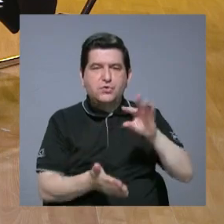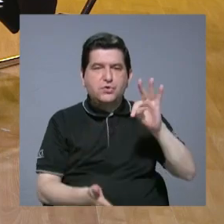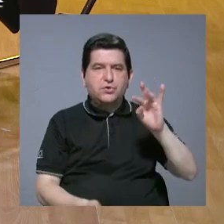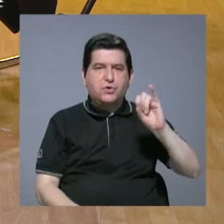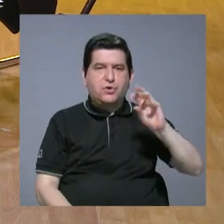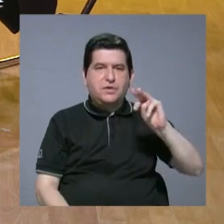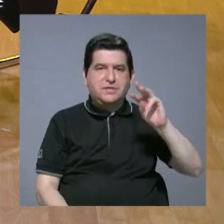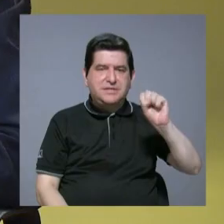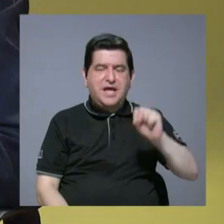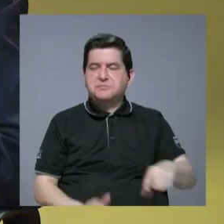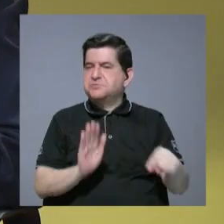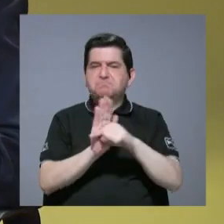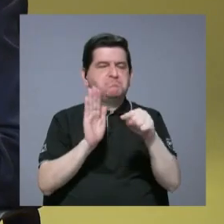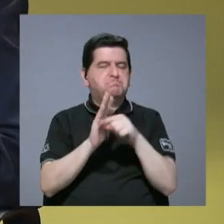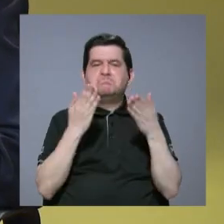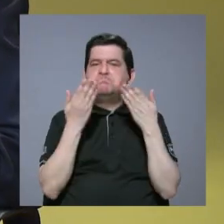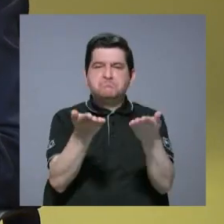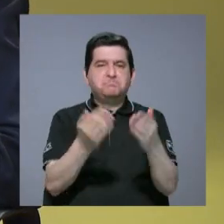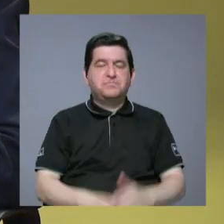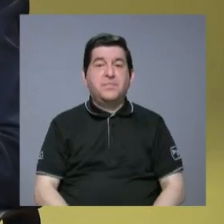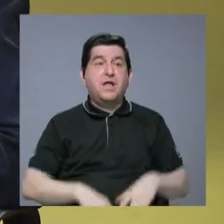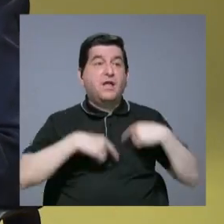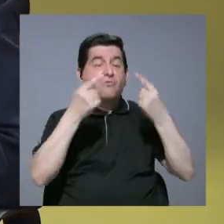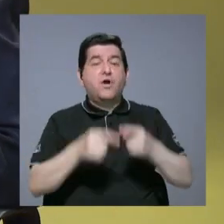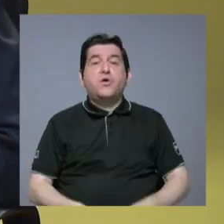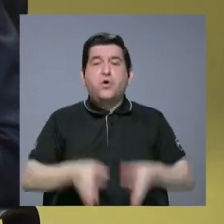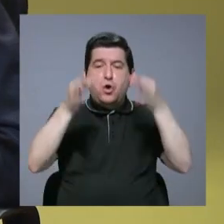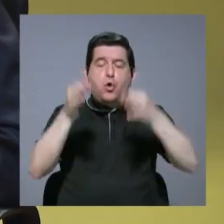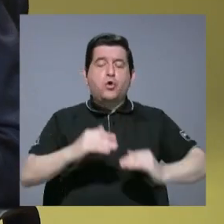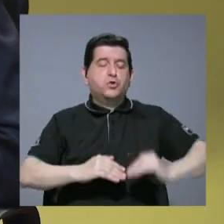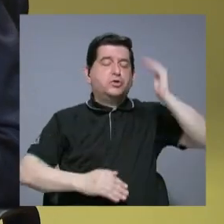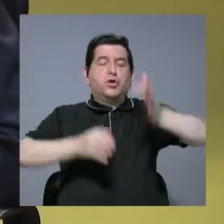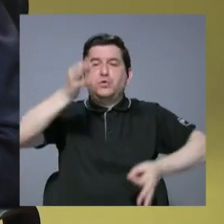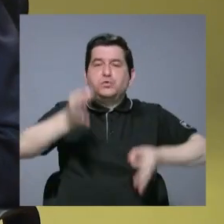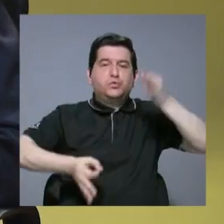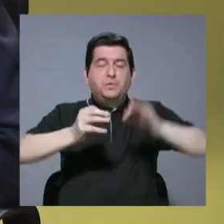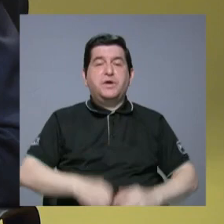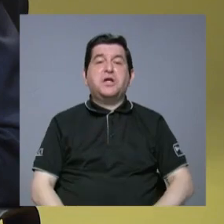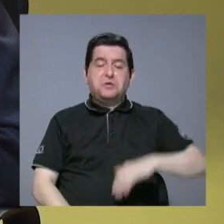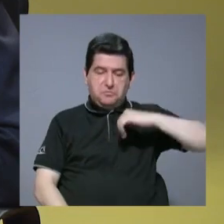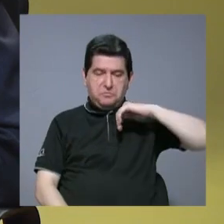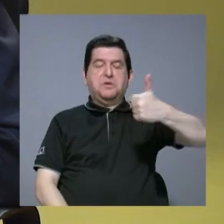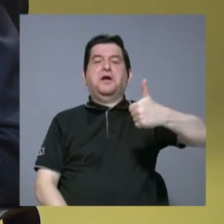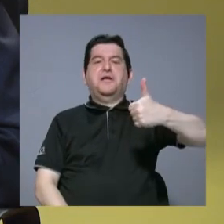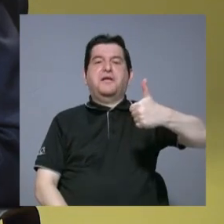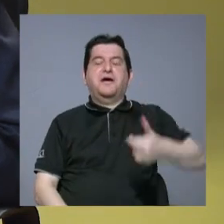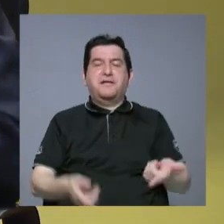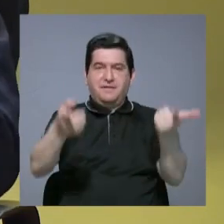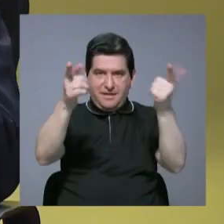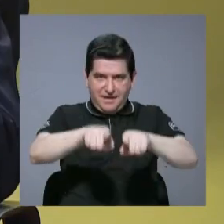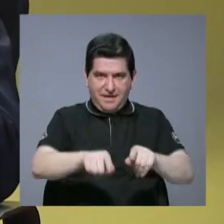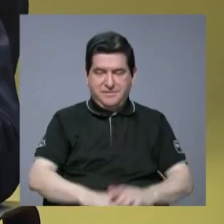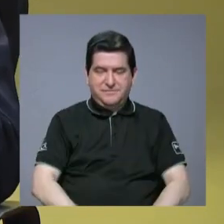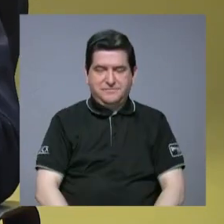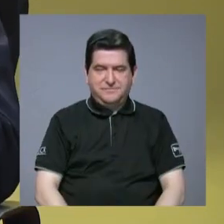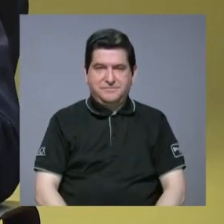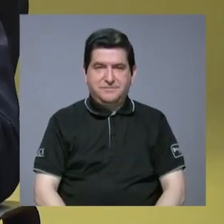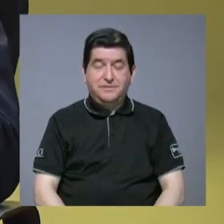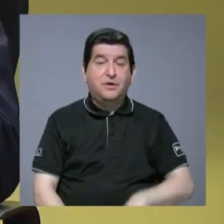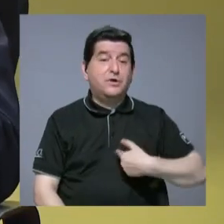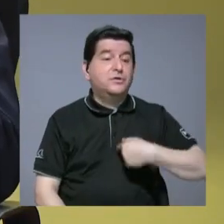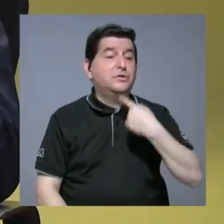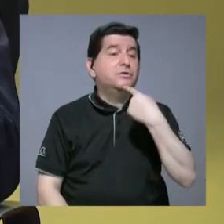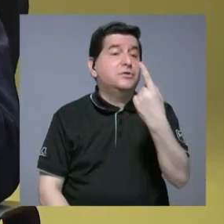a entregarlos, escalaron hasta la Corte Suprema de Justicia y ganaron el caso. Entonces, esto lo